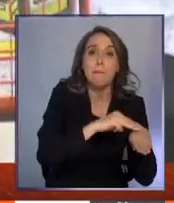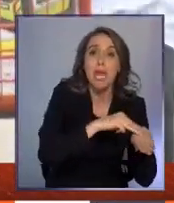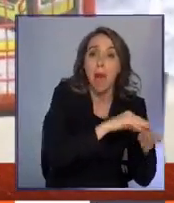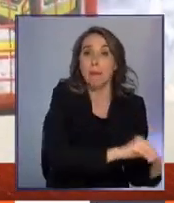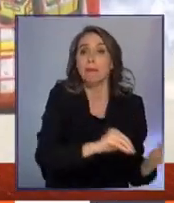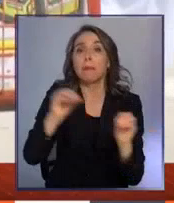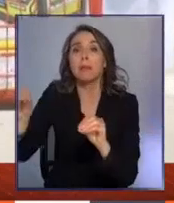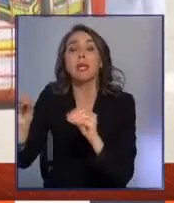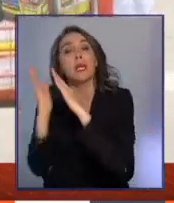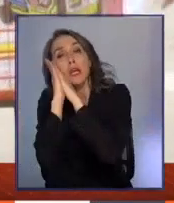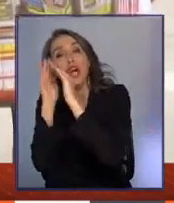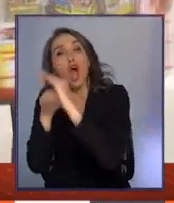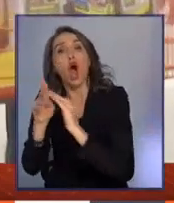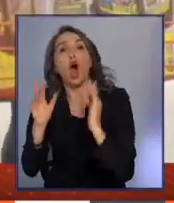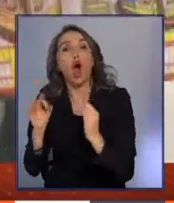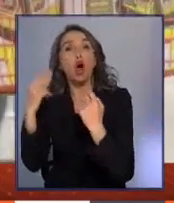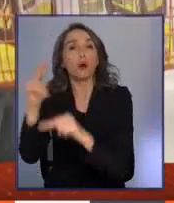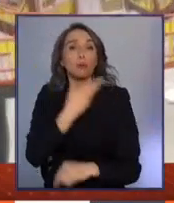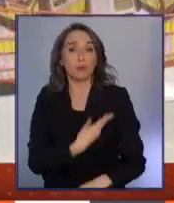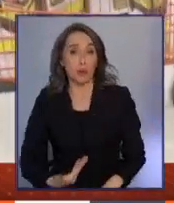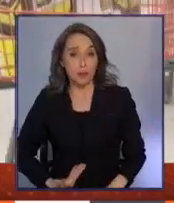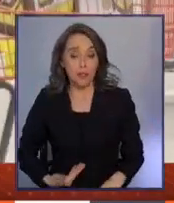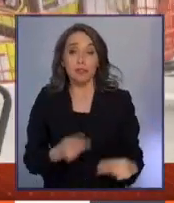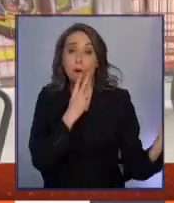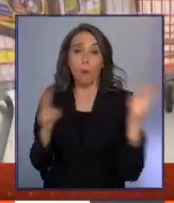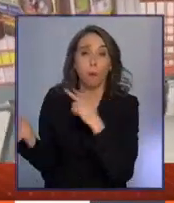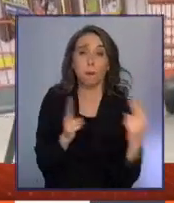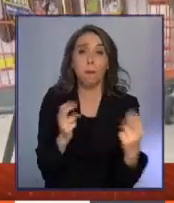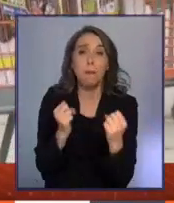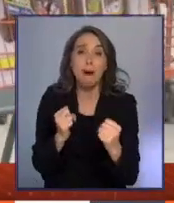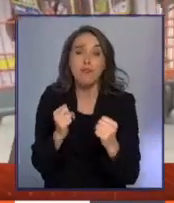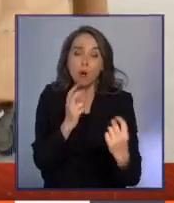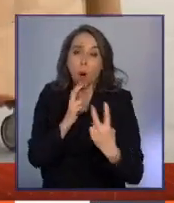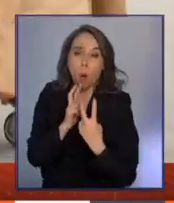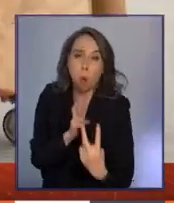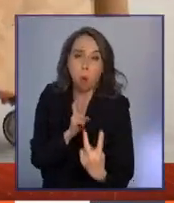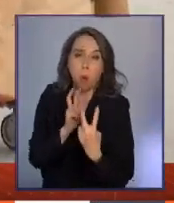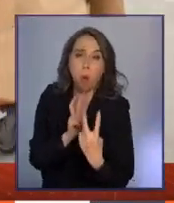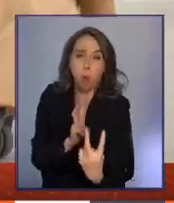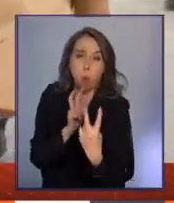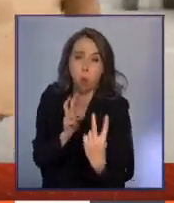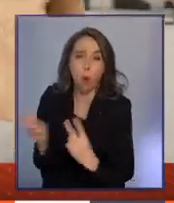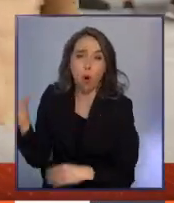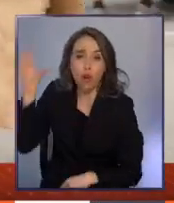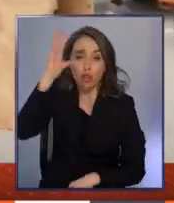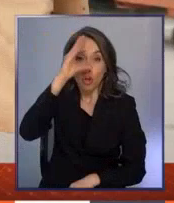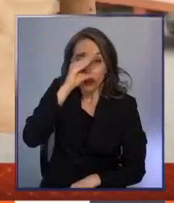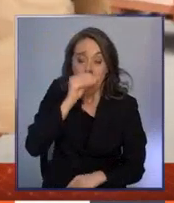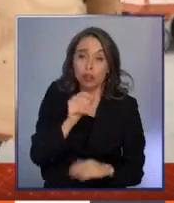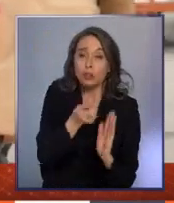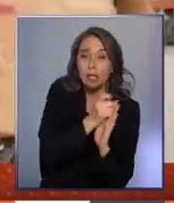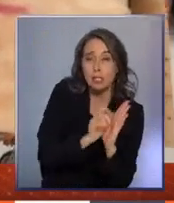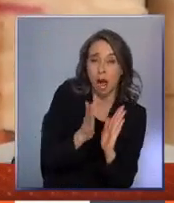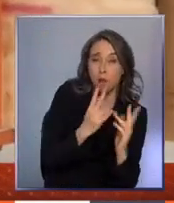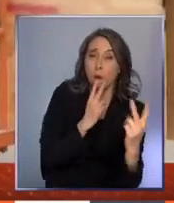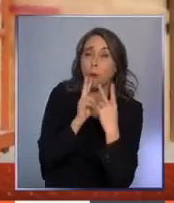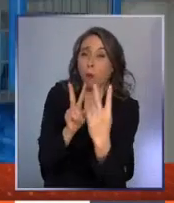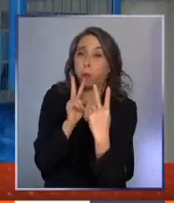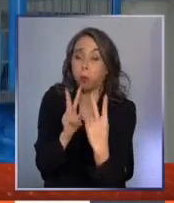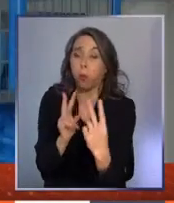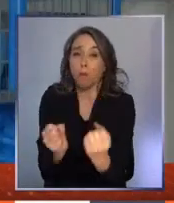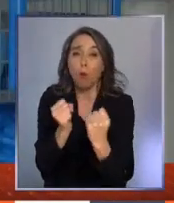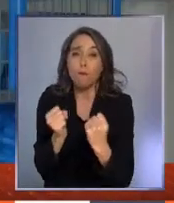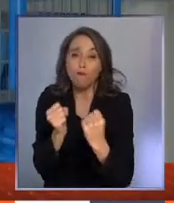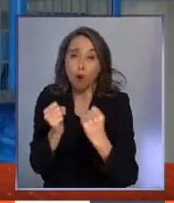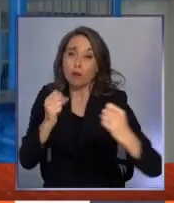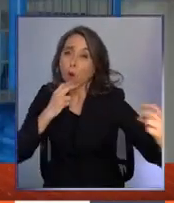que la situación se mantenga así. Los vientos cada vez son más fuertes en este lugar. Durante toda la noche se esperan vientos y ráfagas muy fuertes, dijeron.